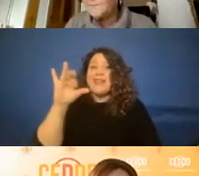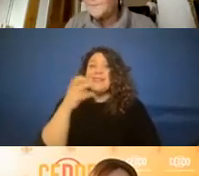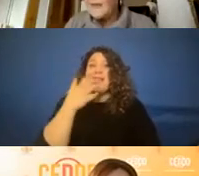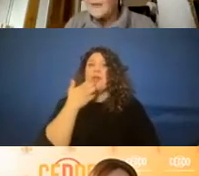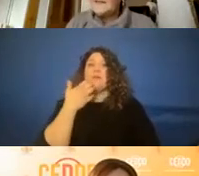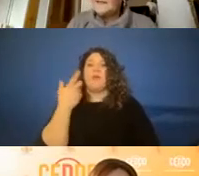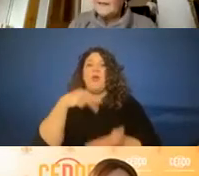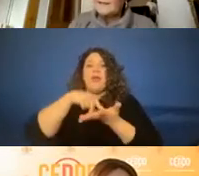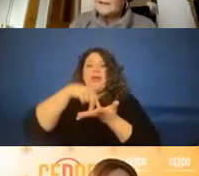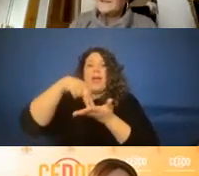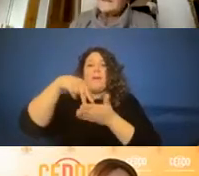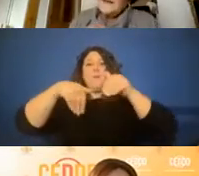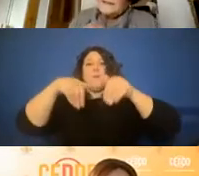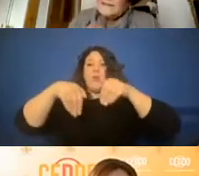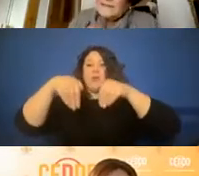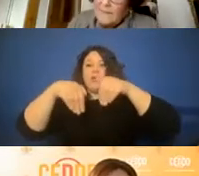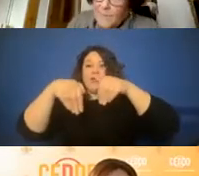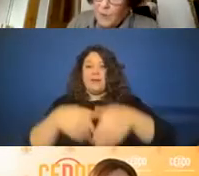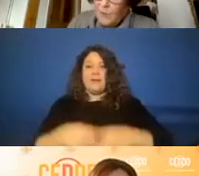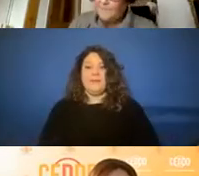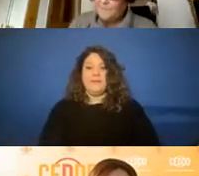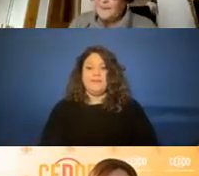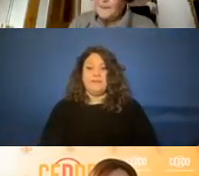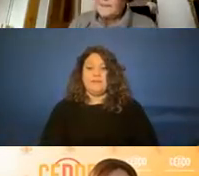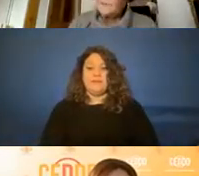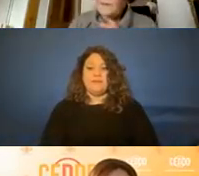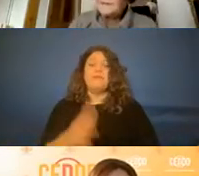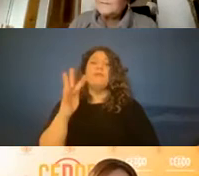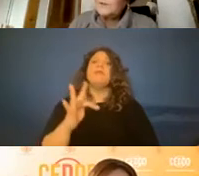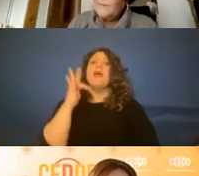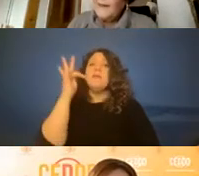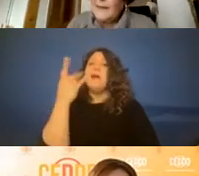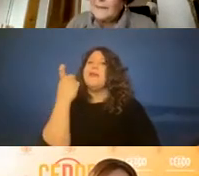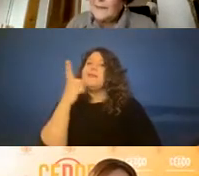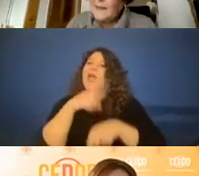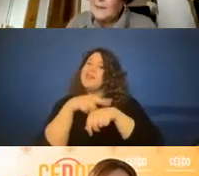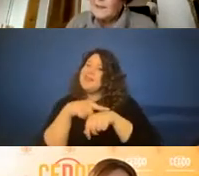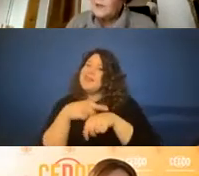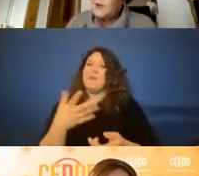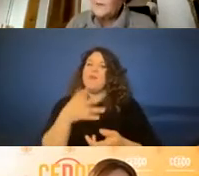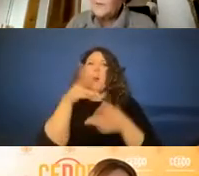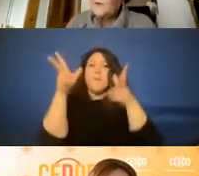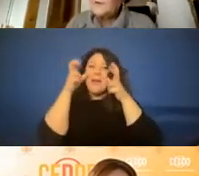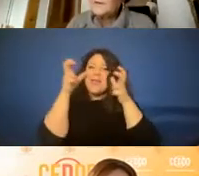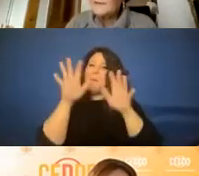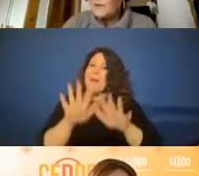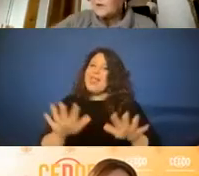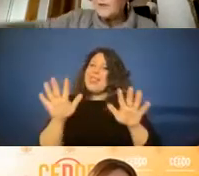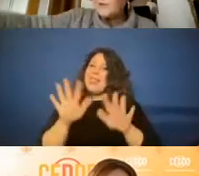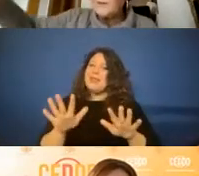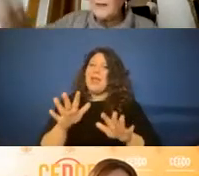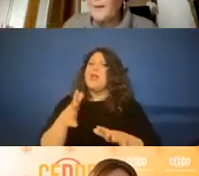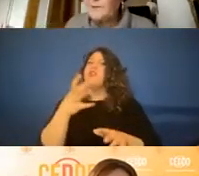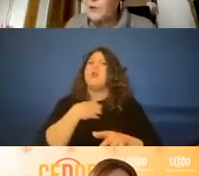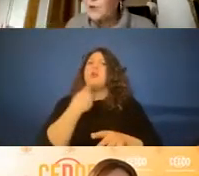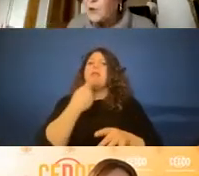puntillas. Y además hay que darles tiempo, tiene una percepción más lenta. No le podemos decir, sal corriendo